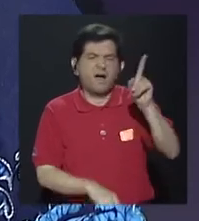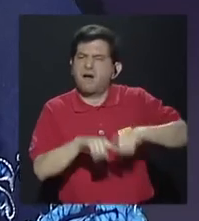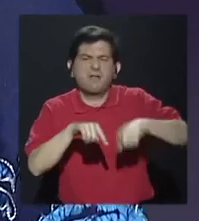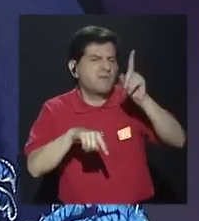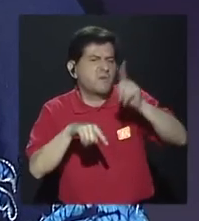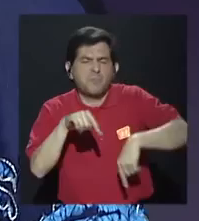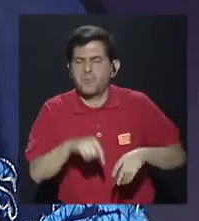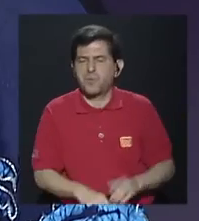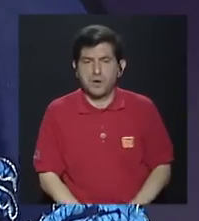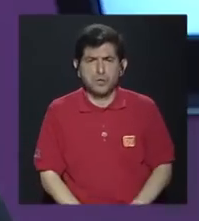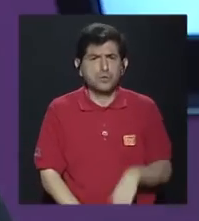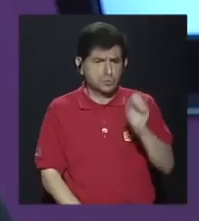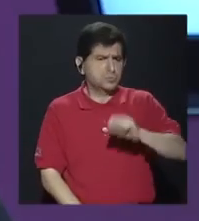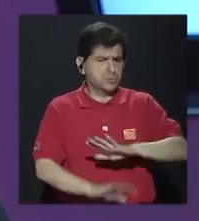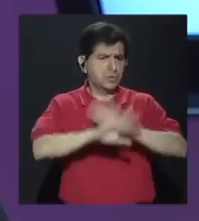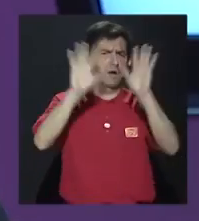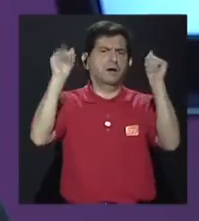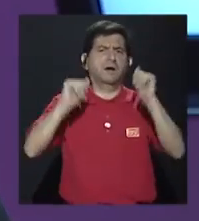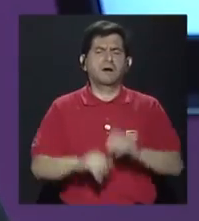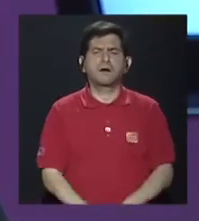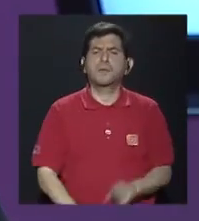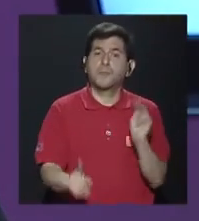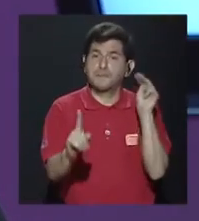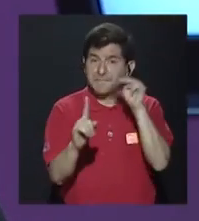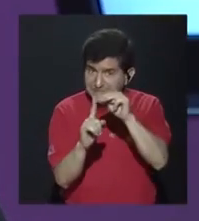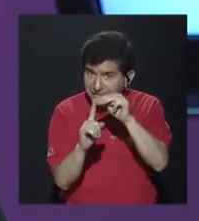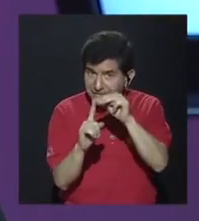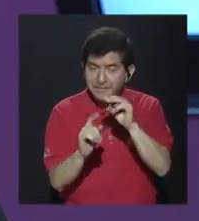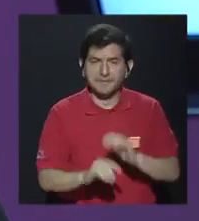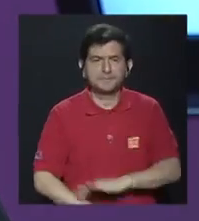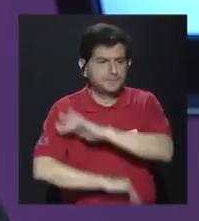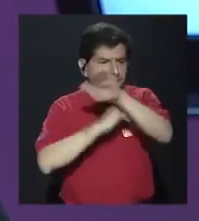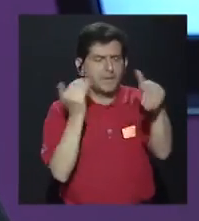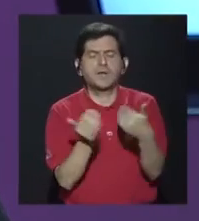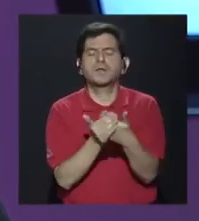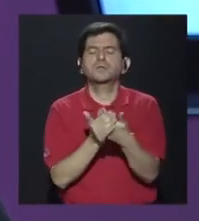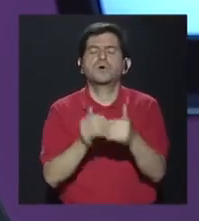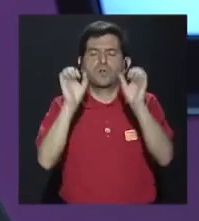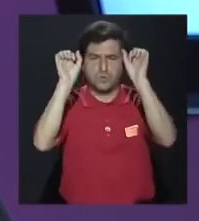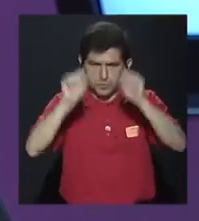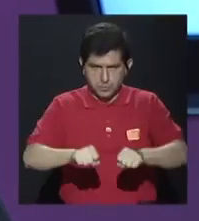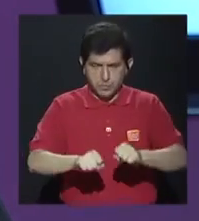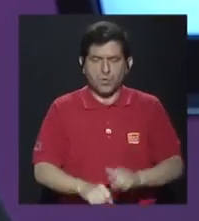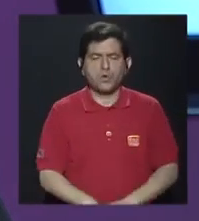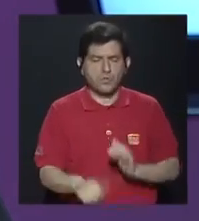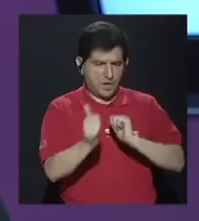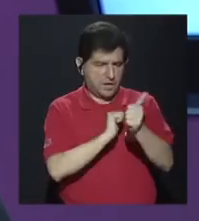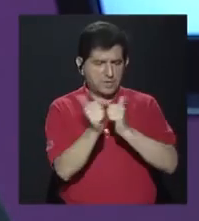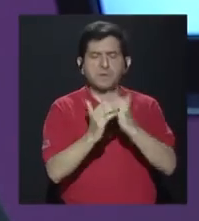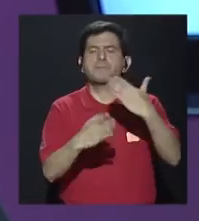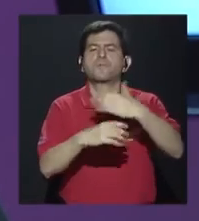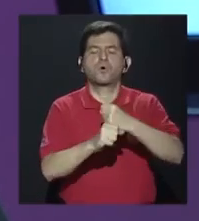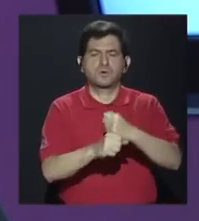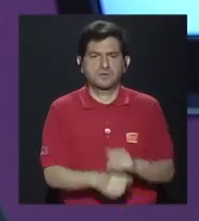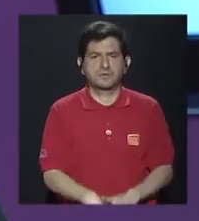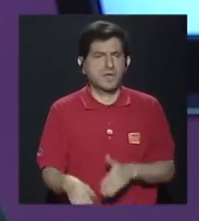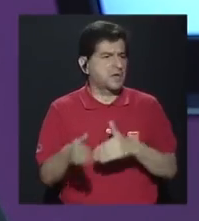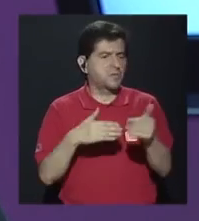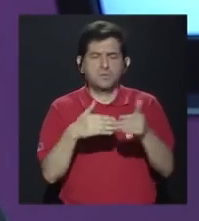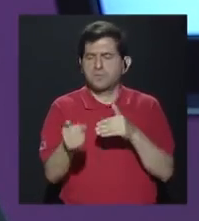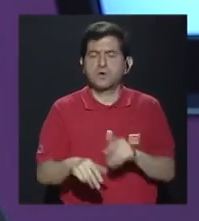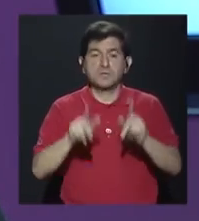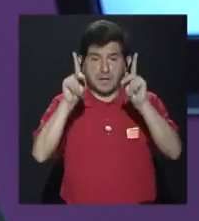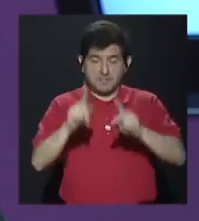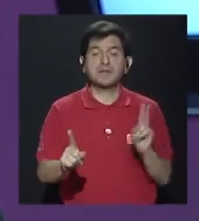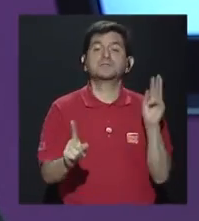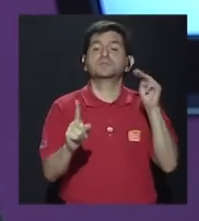podrían hacer? Claro, no. El mensaje es que todas podemos hacer deporte, cualquiera si nos lo